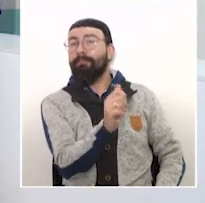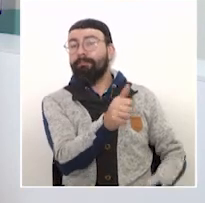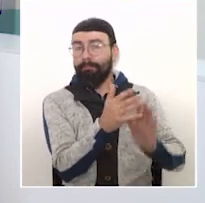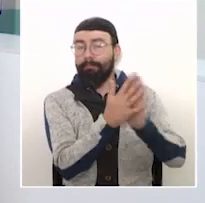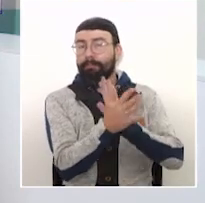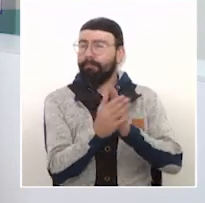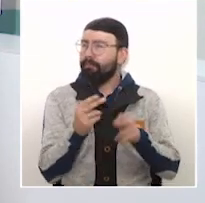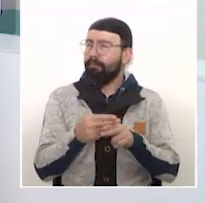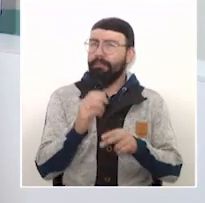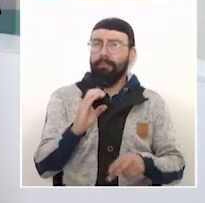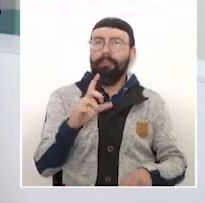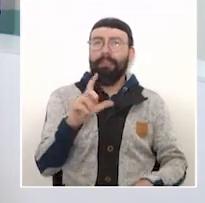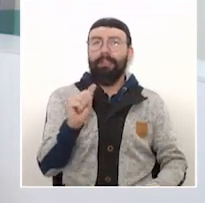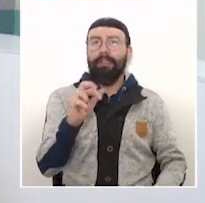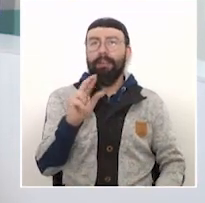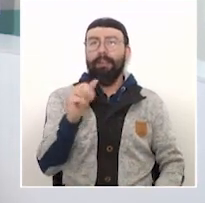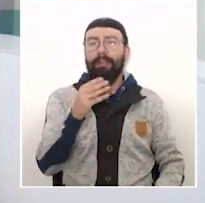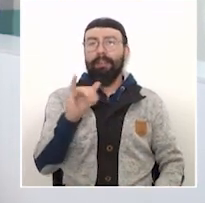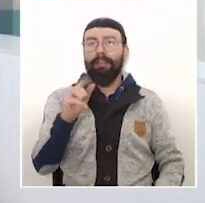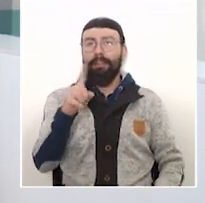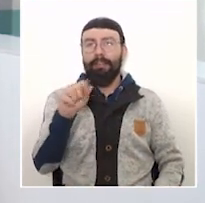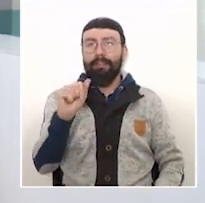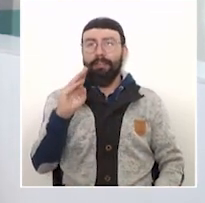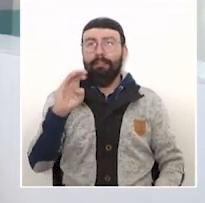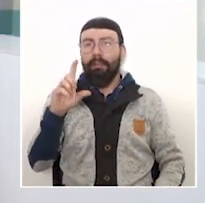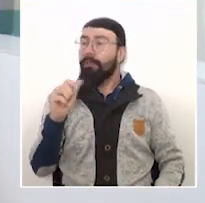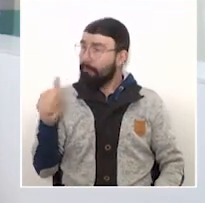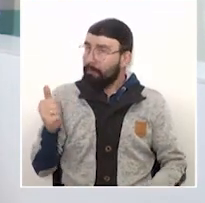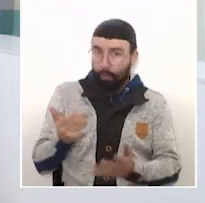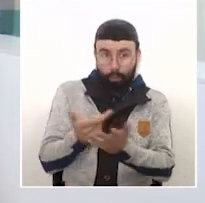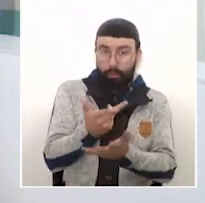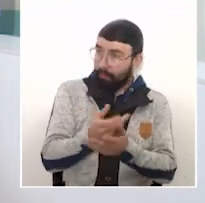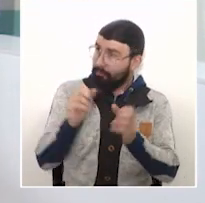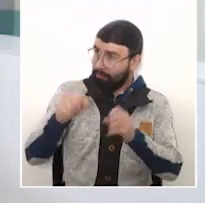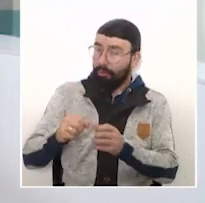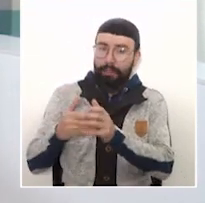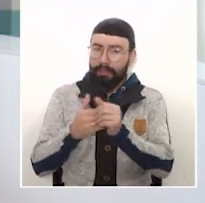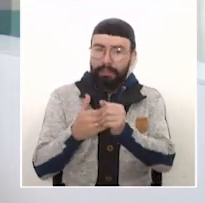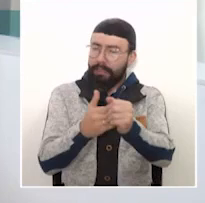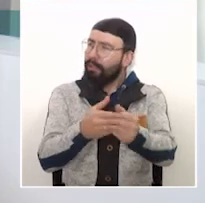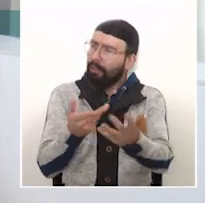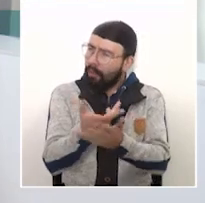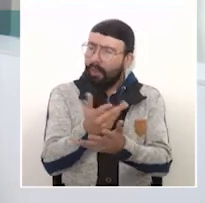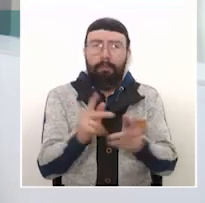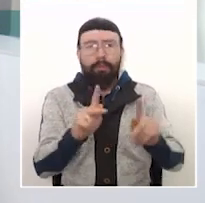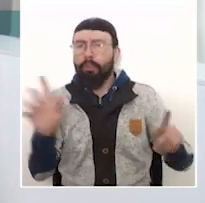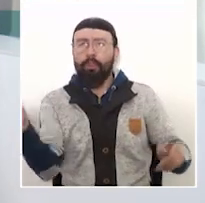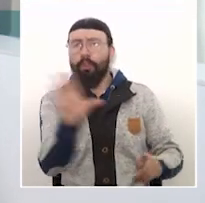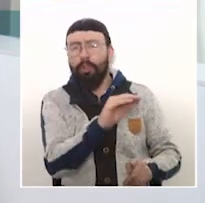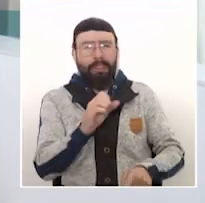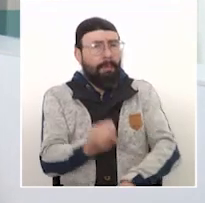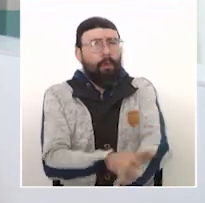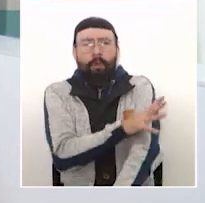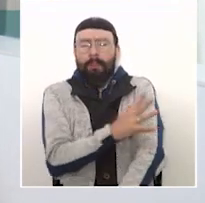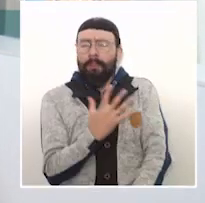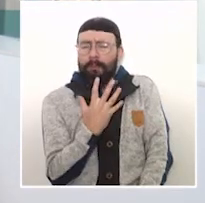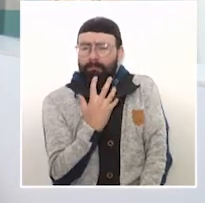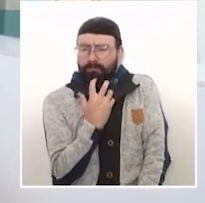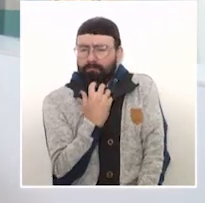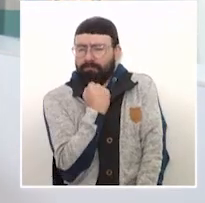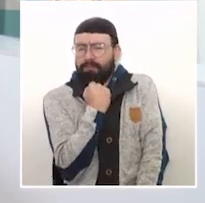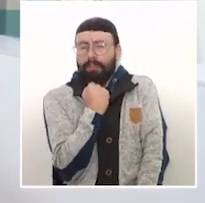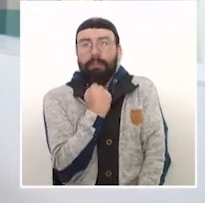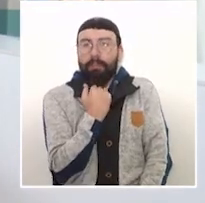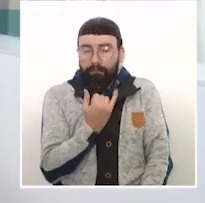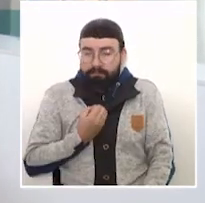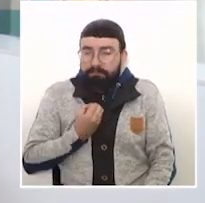Clara Isabel, y qué bueno que le pudiéramos enviar un mensaje a ella y a todas las personas que están reprimiendo en este momento